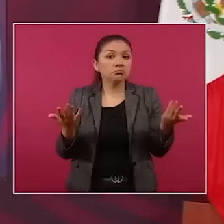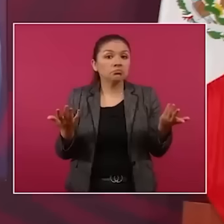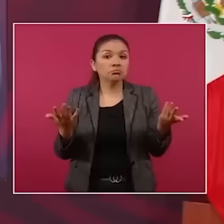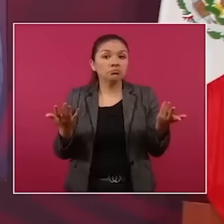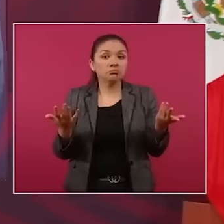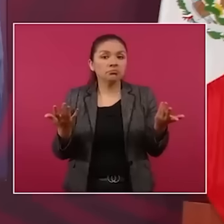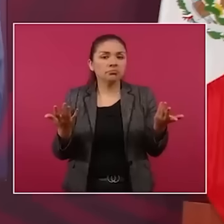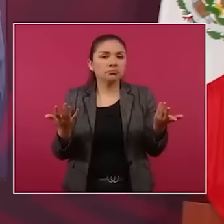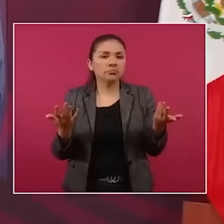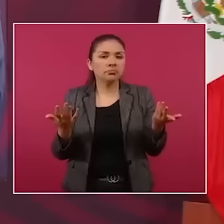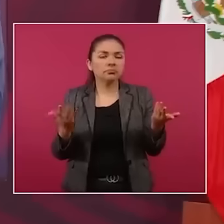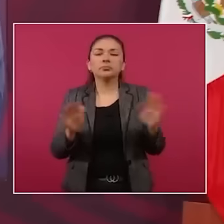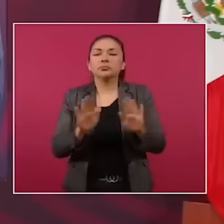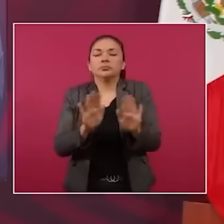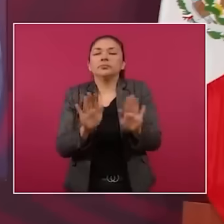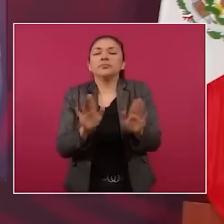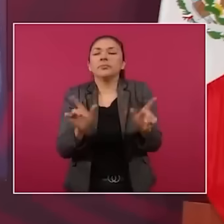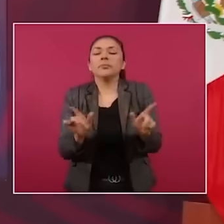Es más,